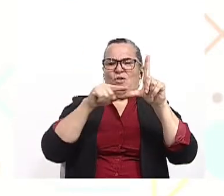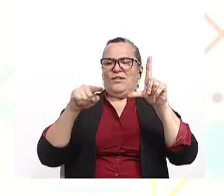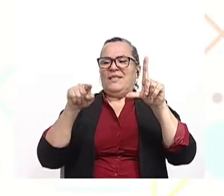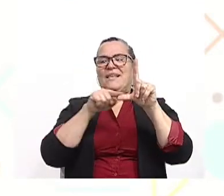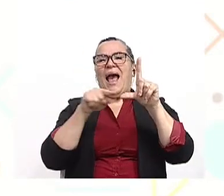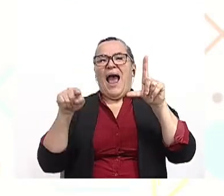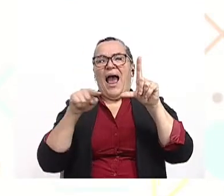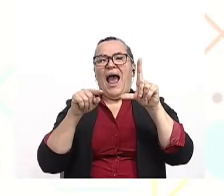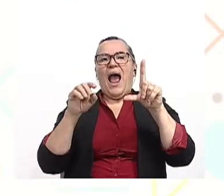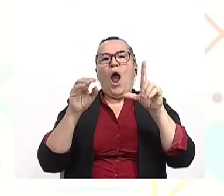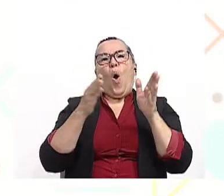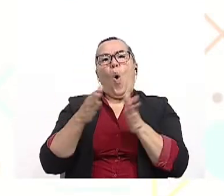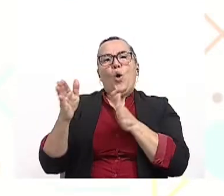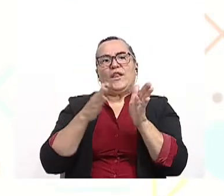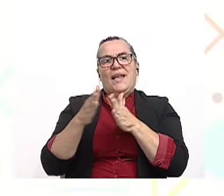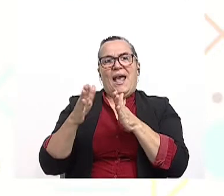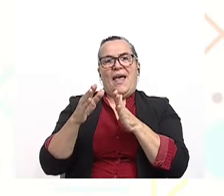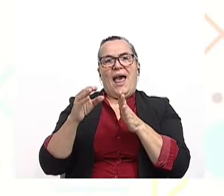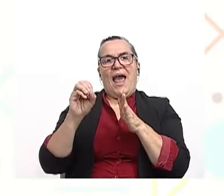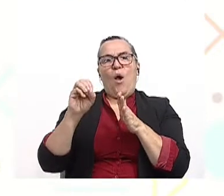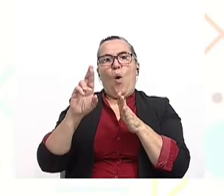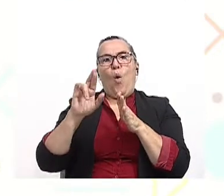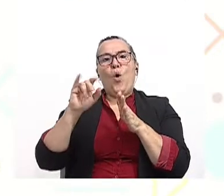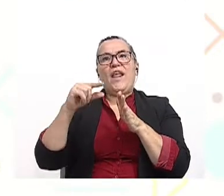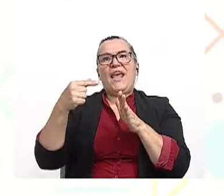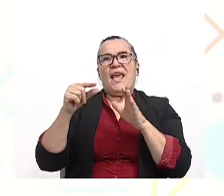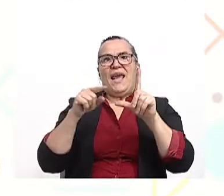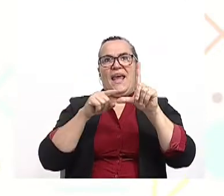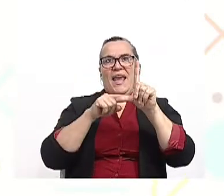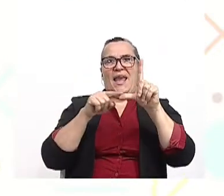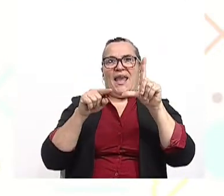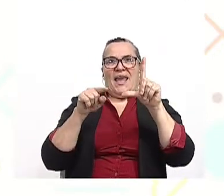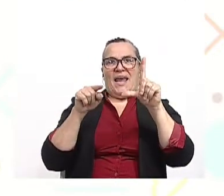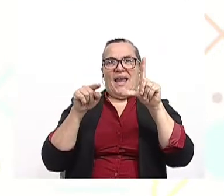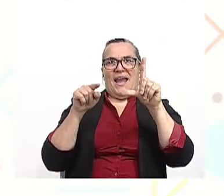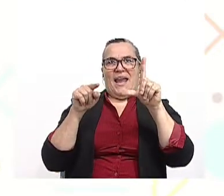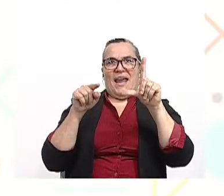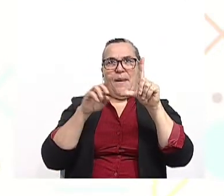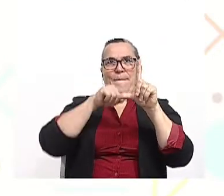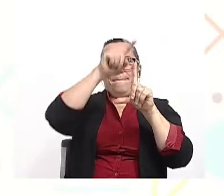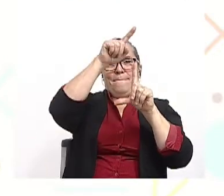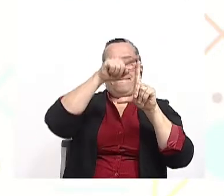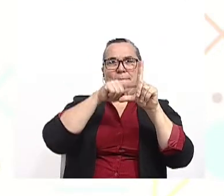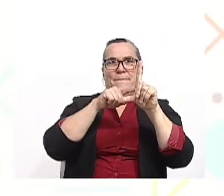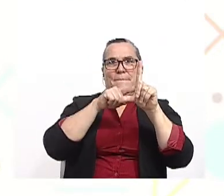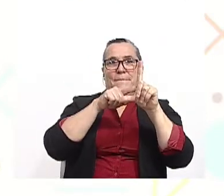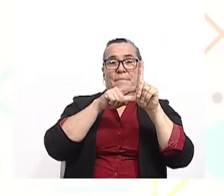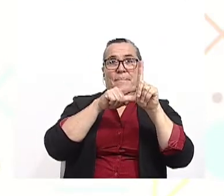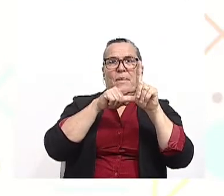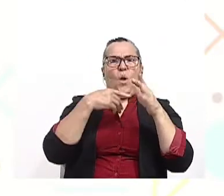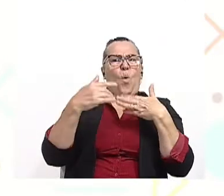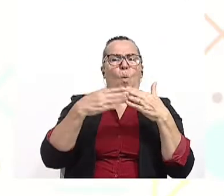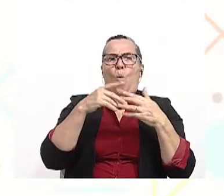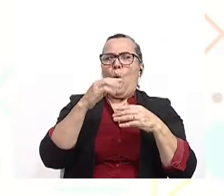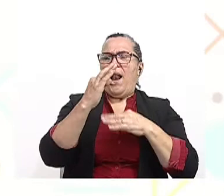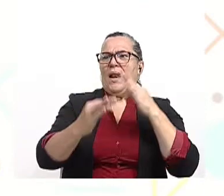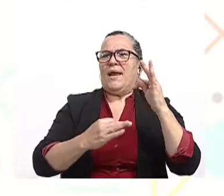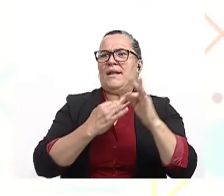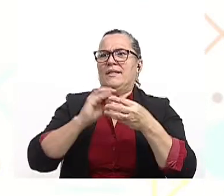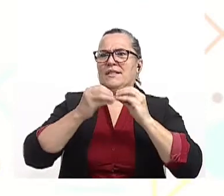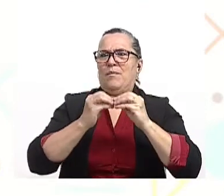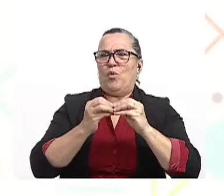importante saber qué representan cada una de estas dos constantes, que puede ser cualquier tipo de números